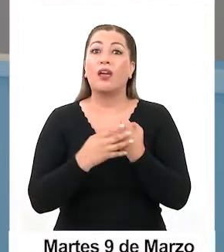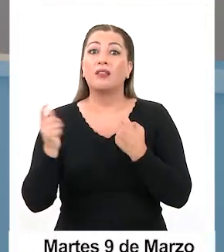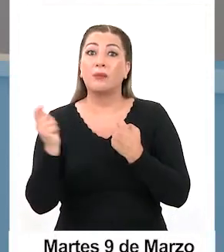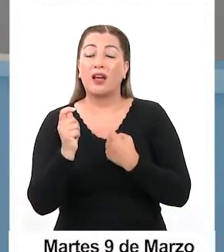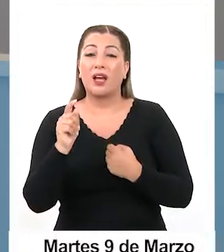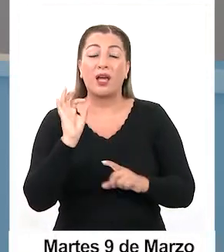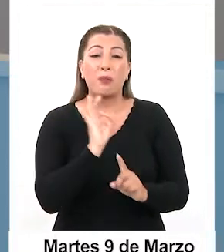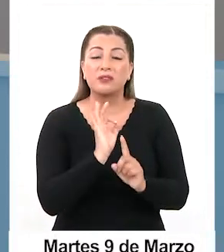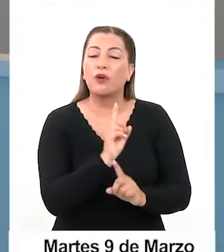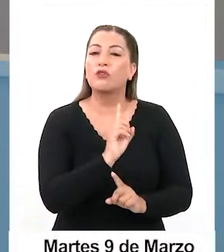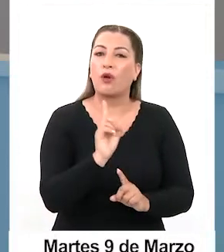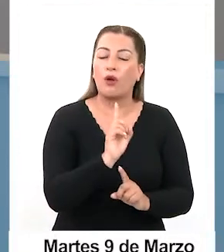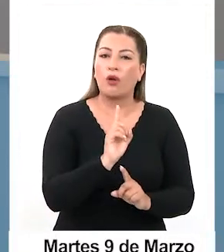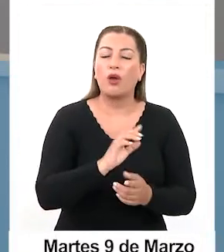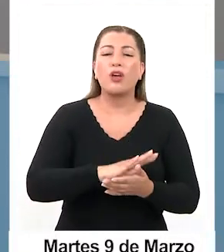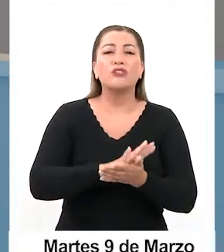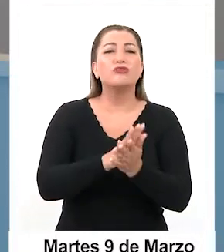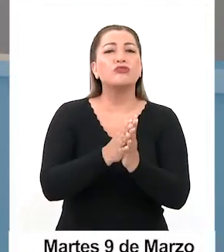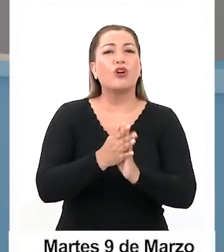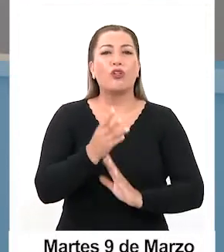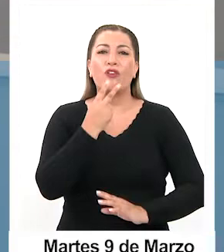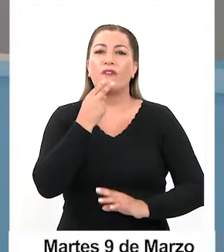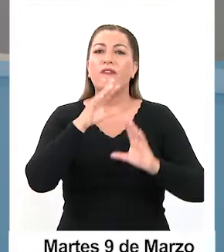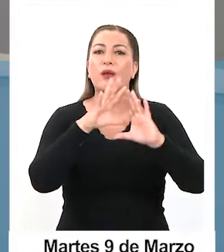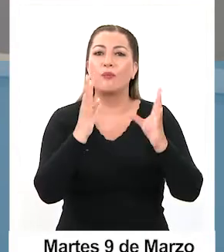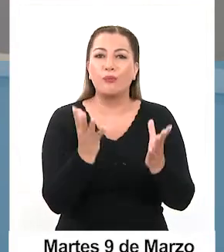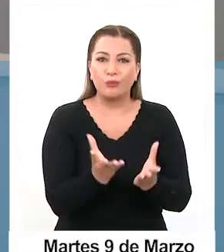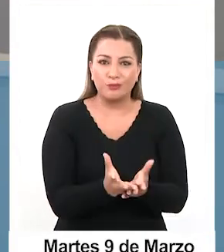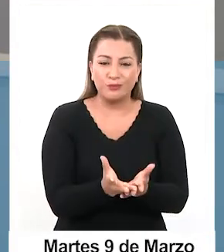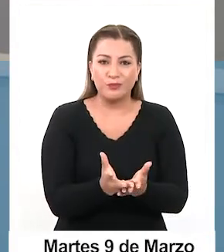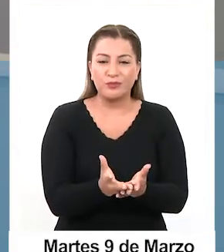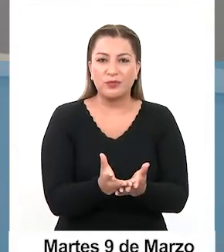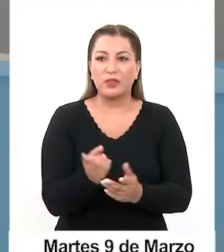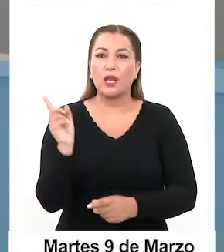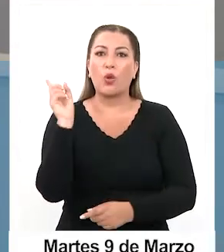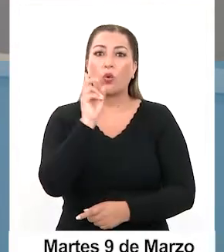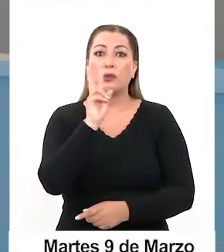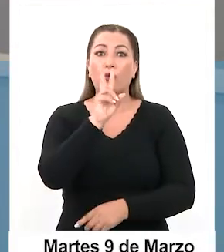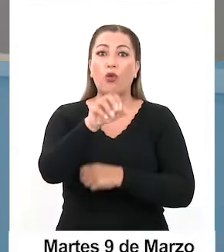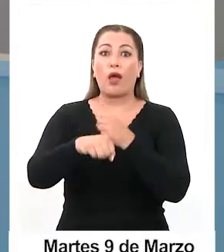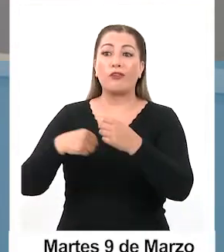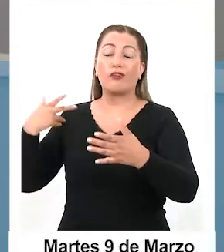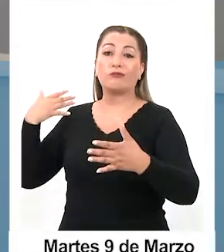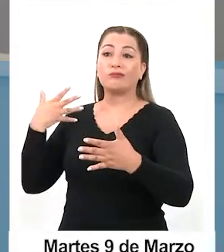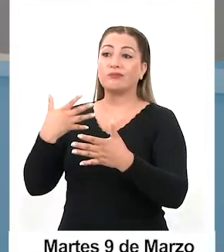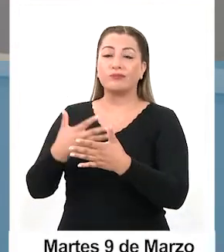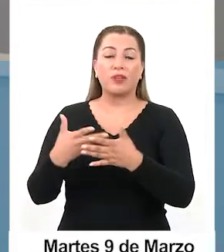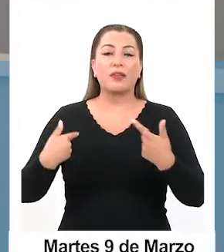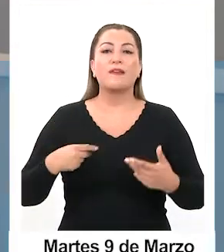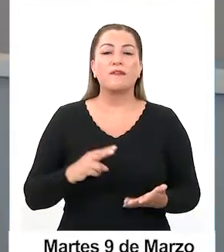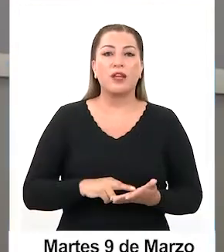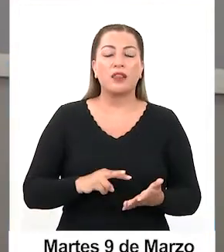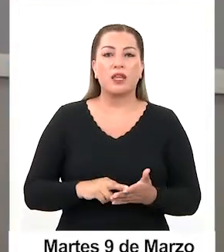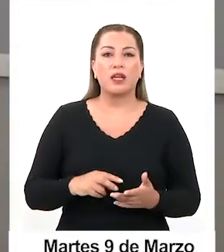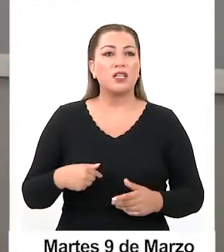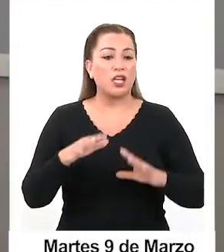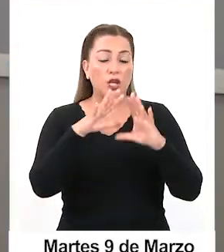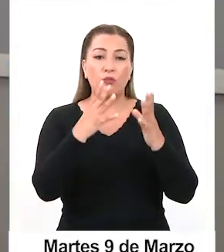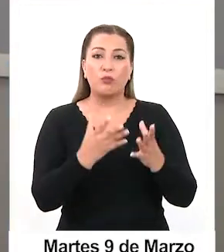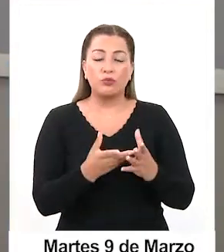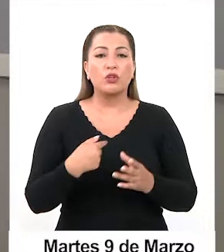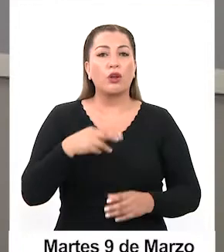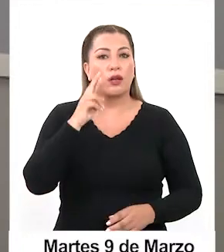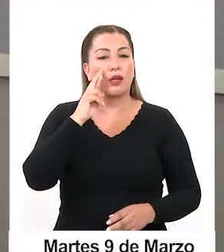exclusivamente, sino por todo lo que ha vivido el mundo desde los últimos 2 años. La verdad es que creo que el mundo, y así lo ha reconocido